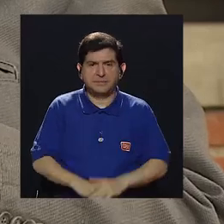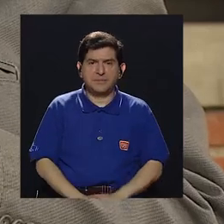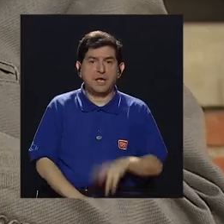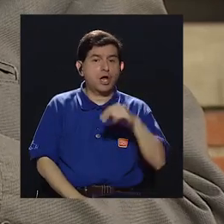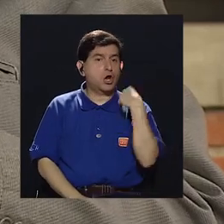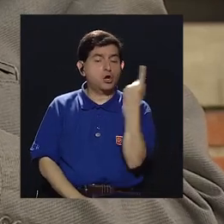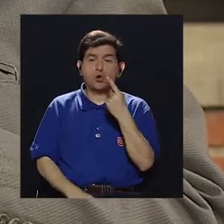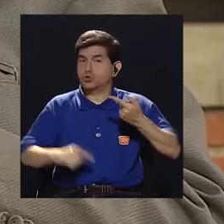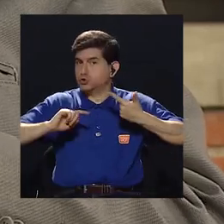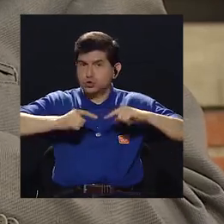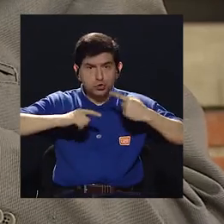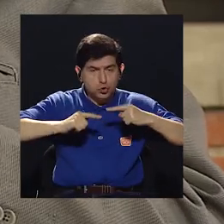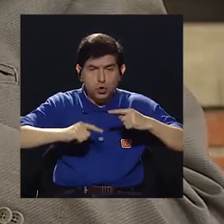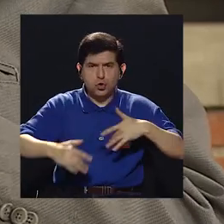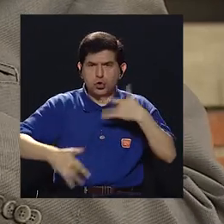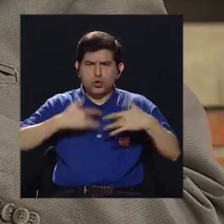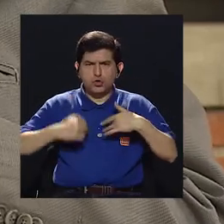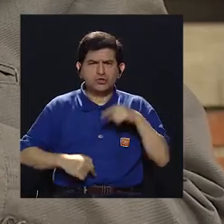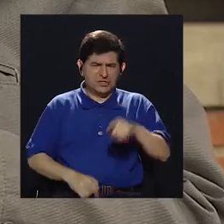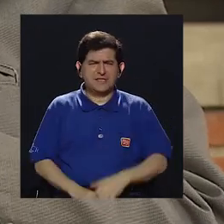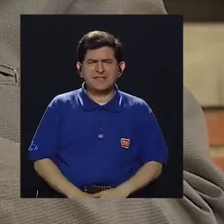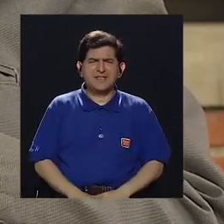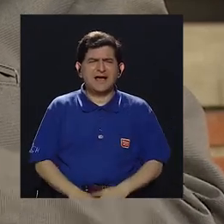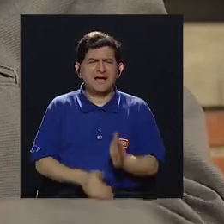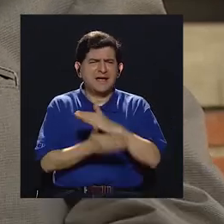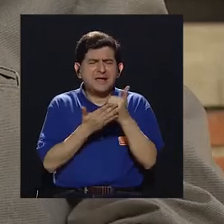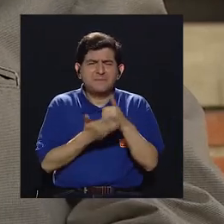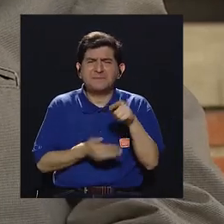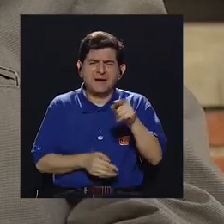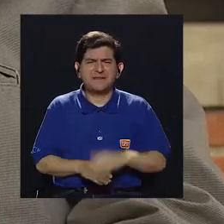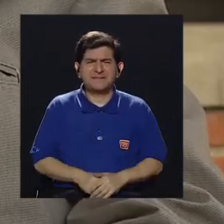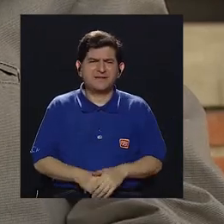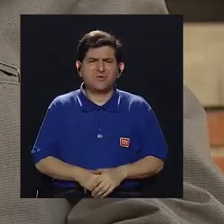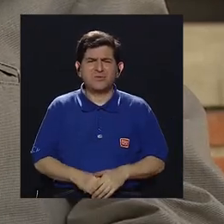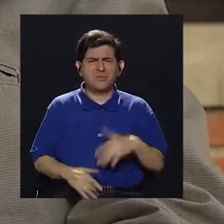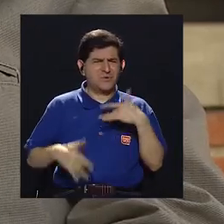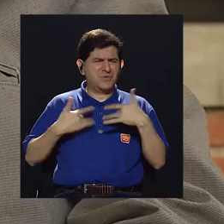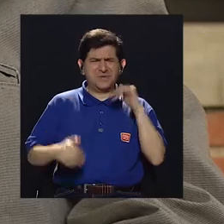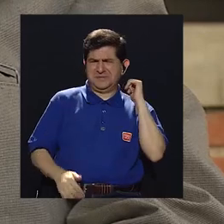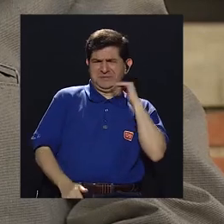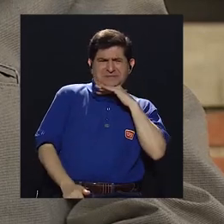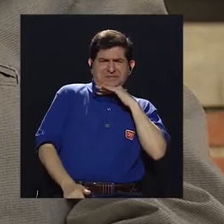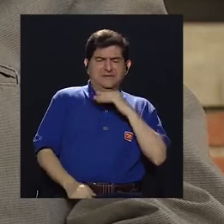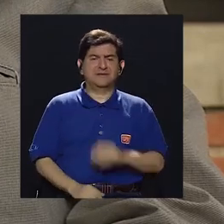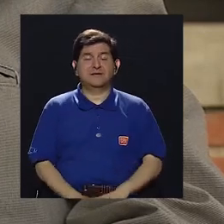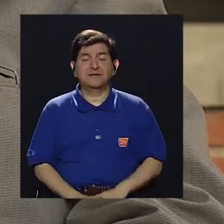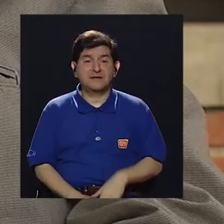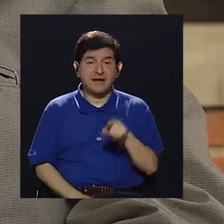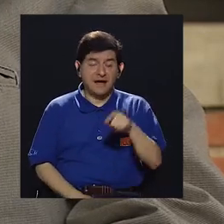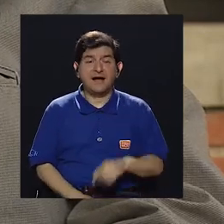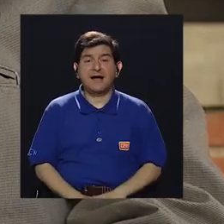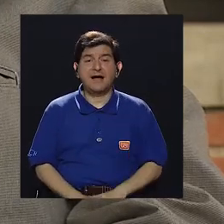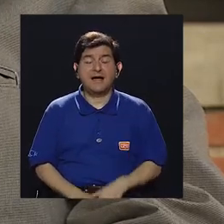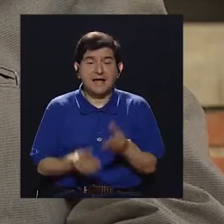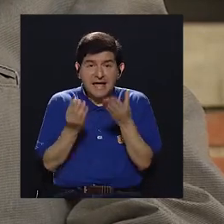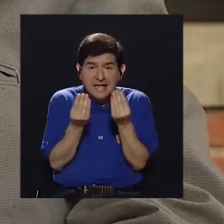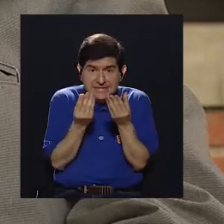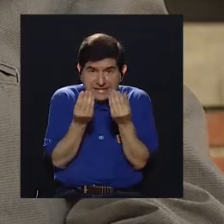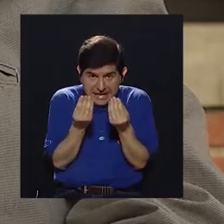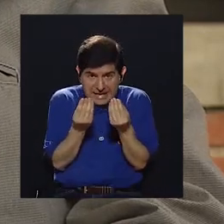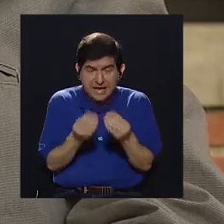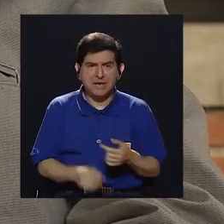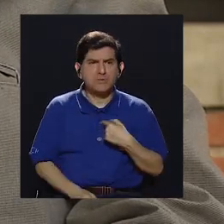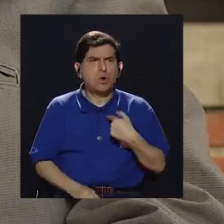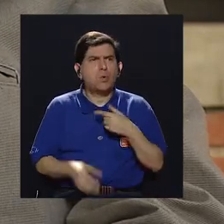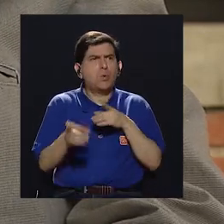a veces no solamente es dolor, sino que sentís como calambres, partes dormidas. Y es precisamente porque el ciático es como,